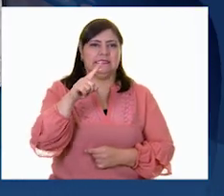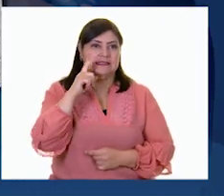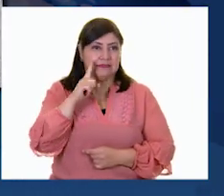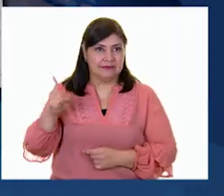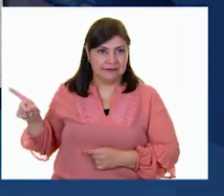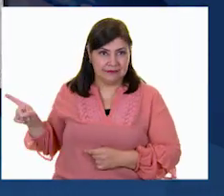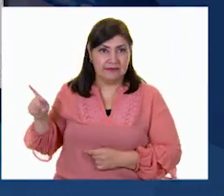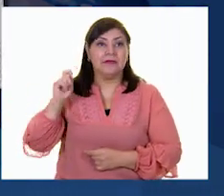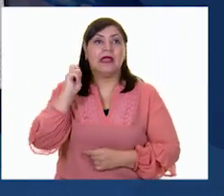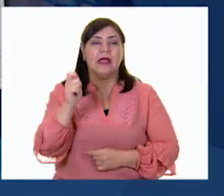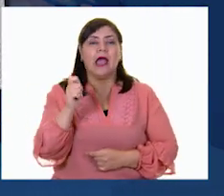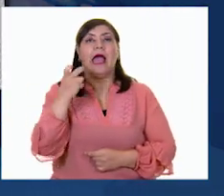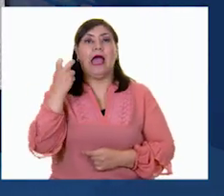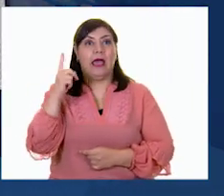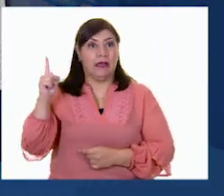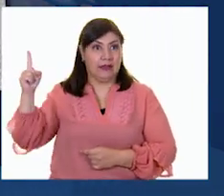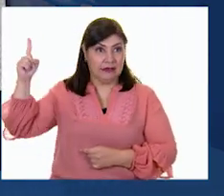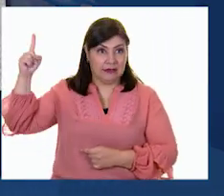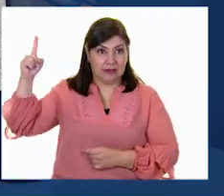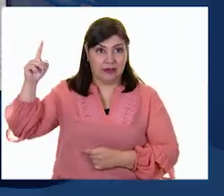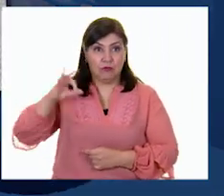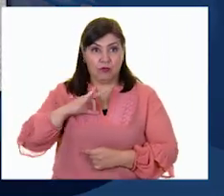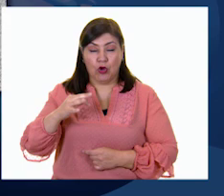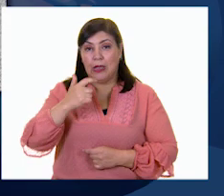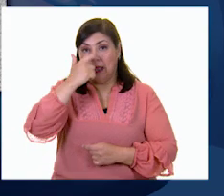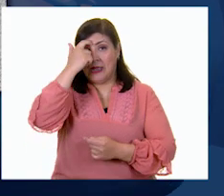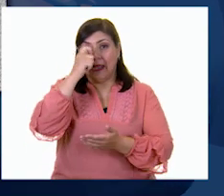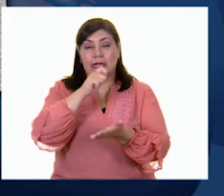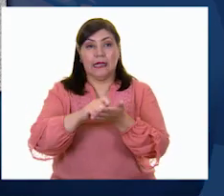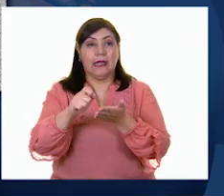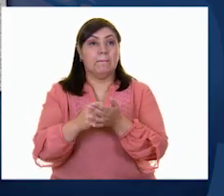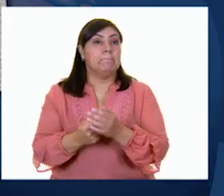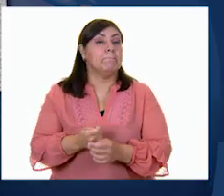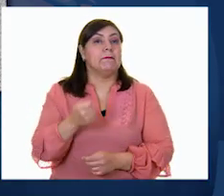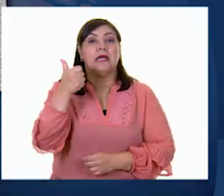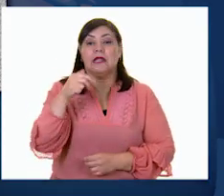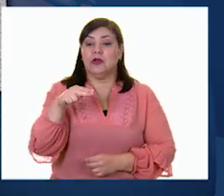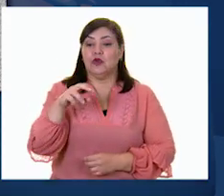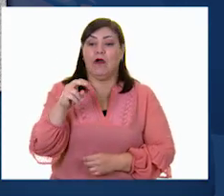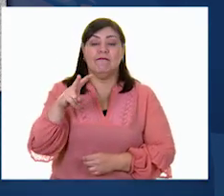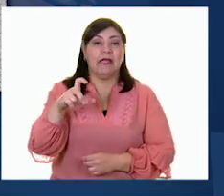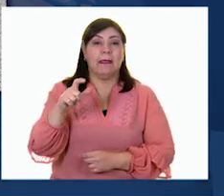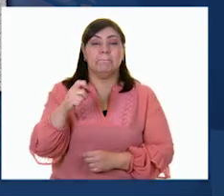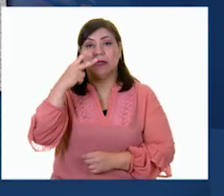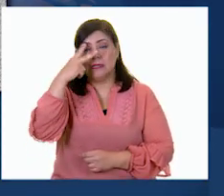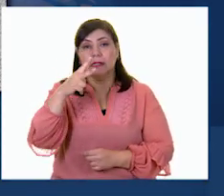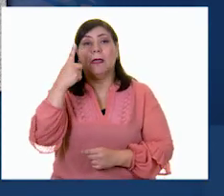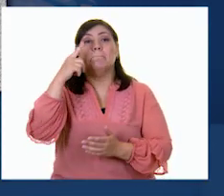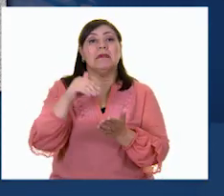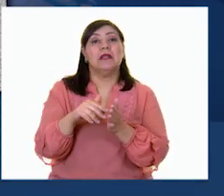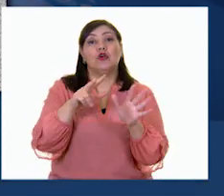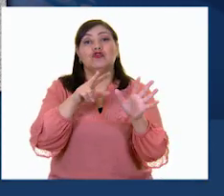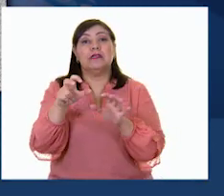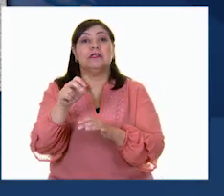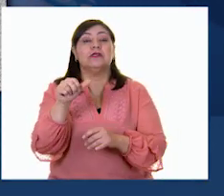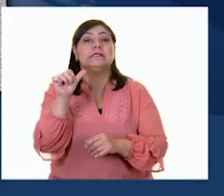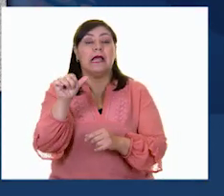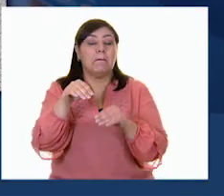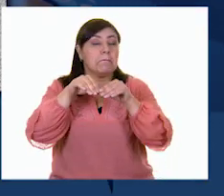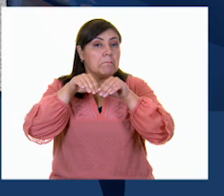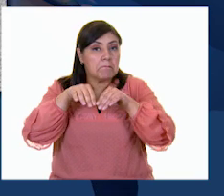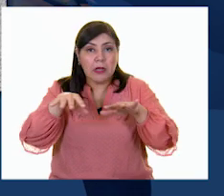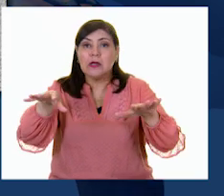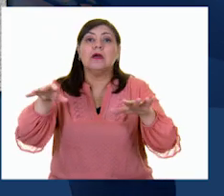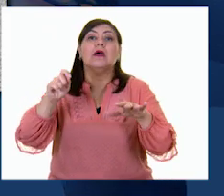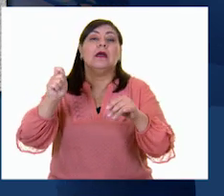pena resaltar el hecho de que esta es la primer novela mexicana. Se publicó en 1816 y una de las primeras